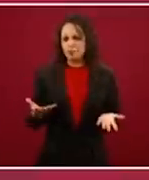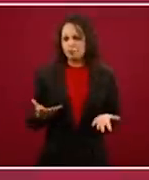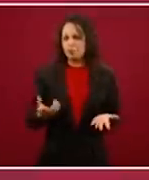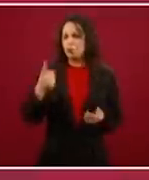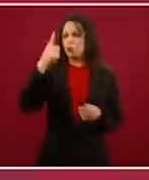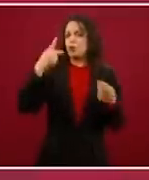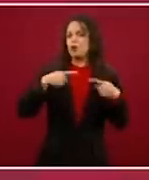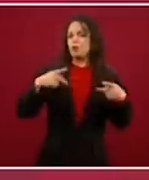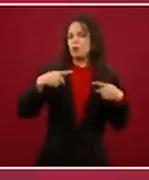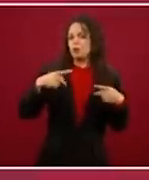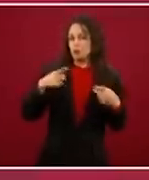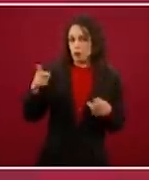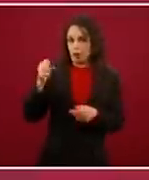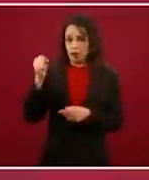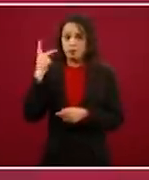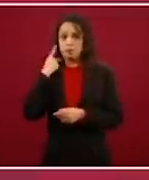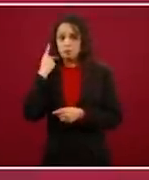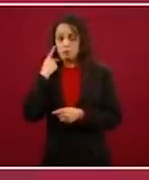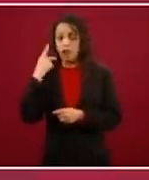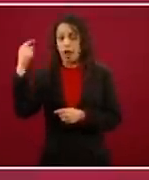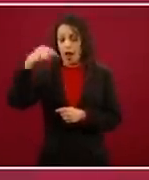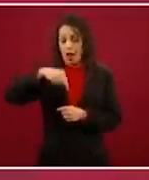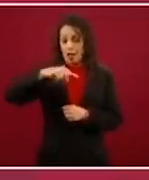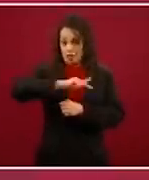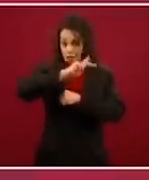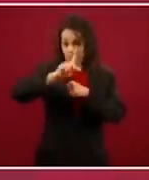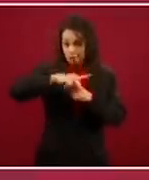político en México,